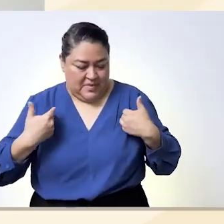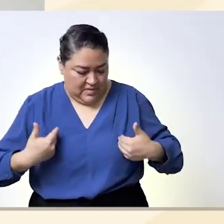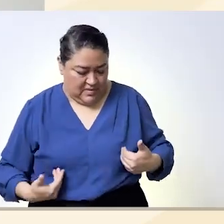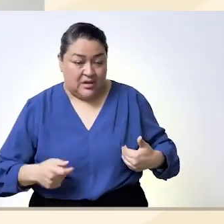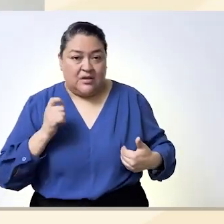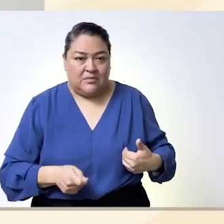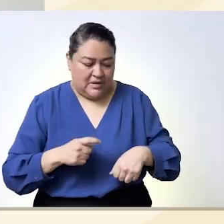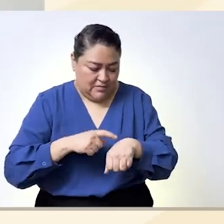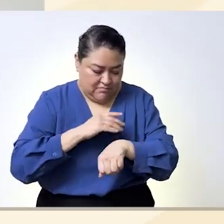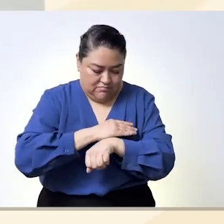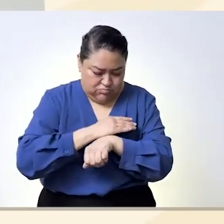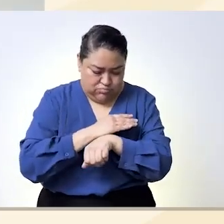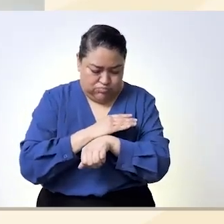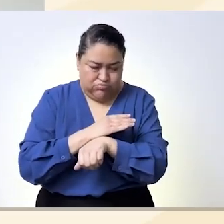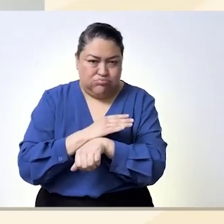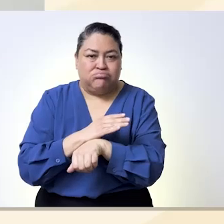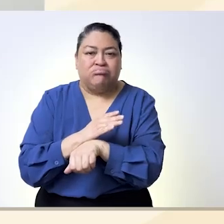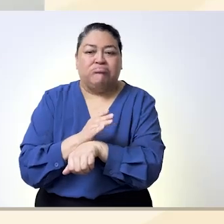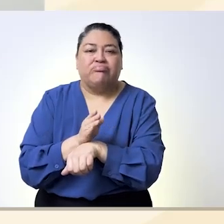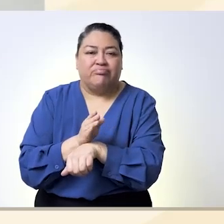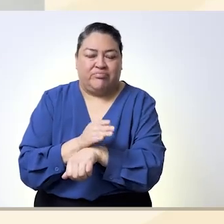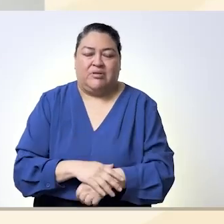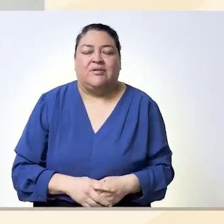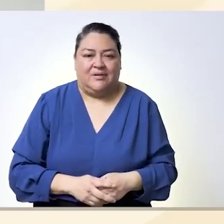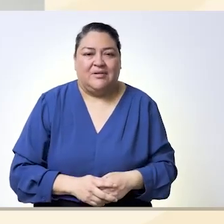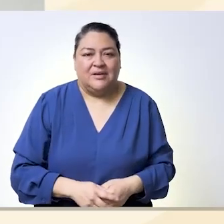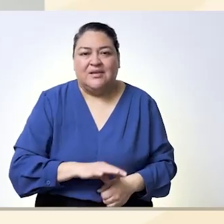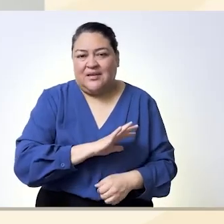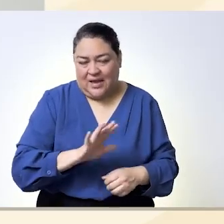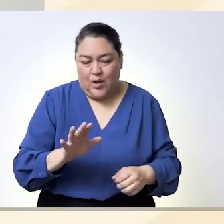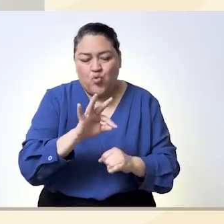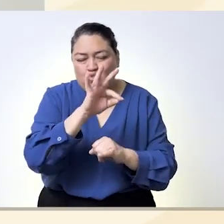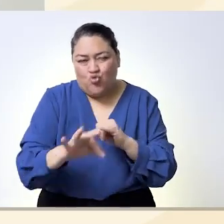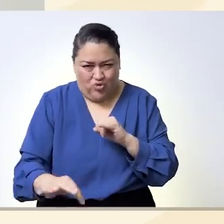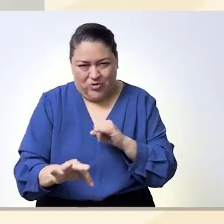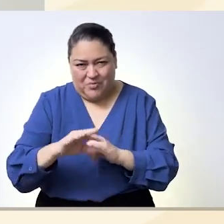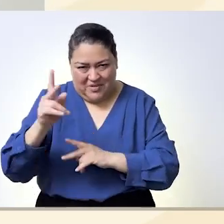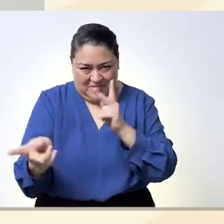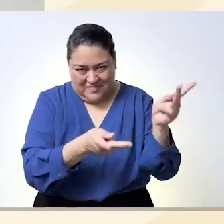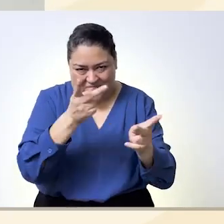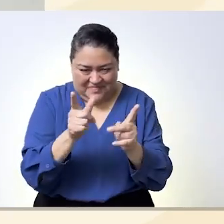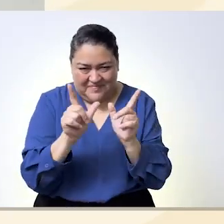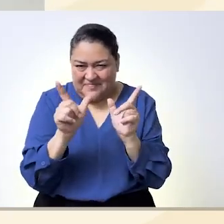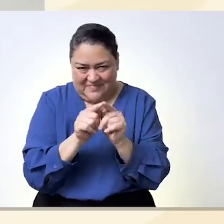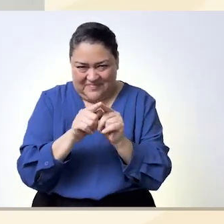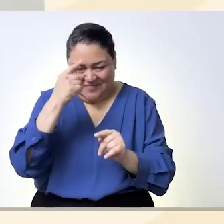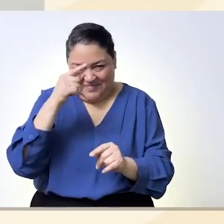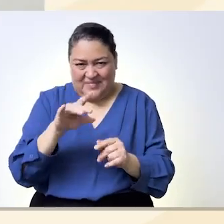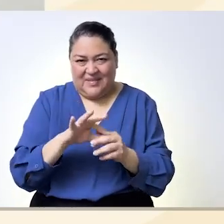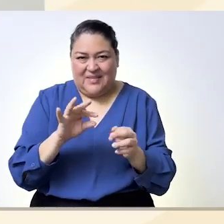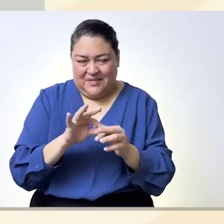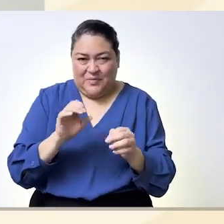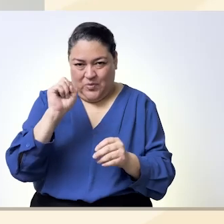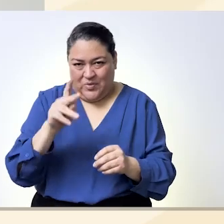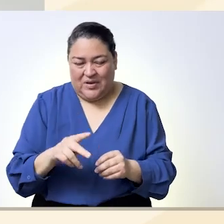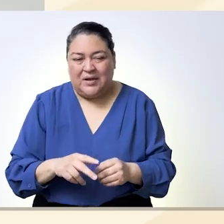da oportunidad de un bloque más, cierres con ustedes. Y vamos a ir cerrando con un bloque que tiene que ver mucho